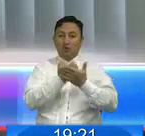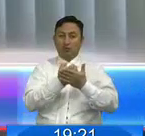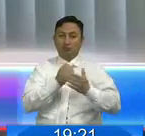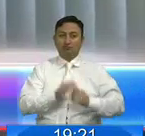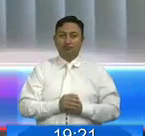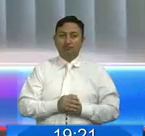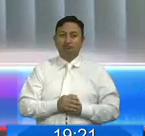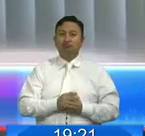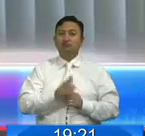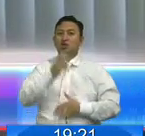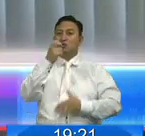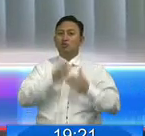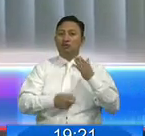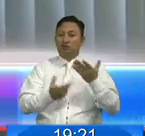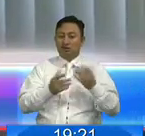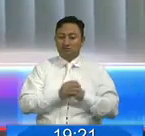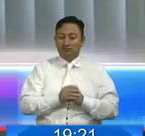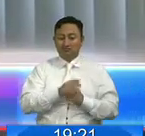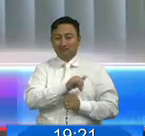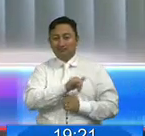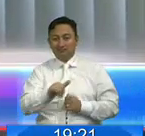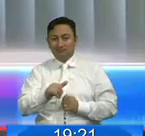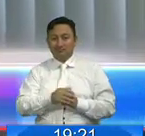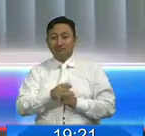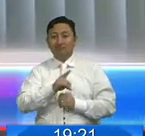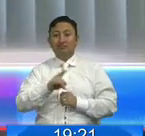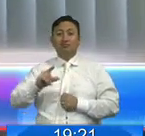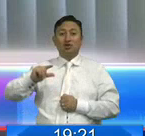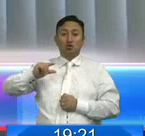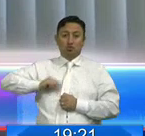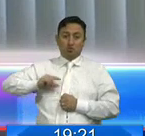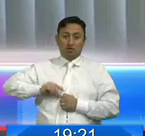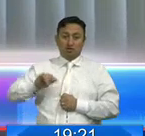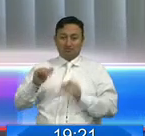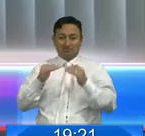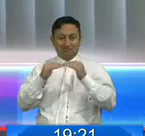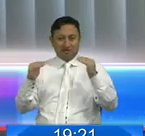Las multas en todas partes del mundo van en concordancia con el sueldo que uno recibe.